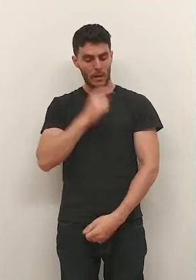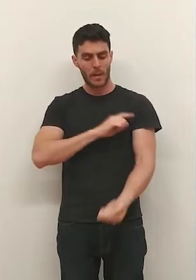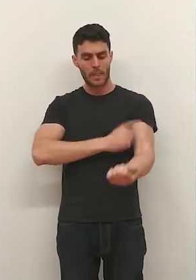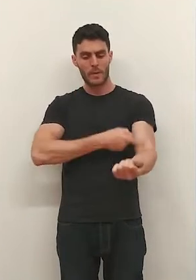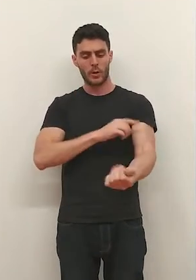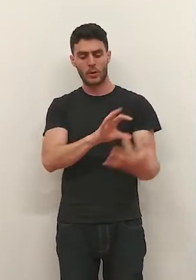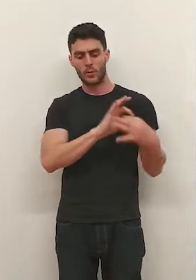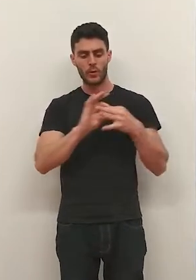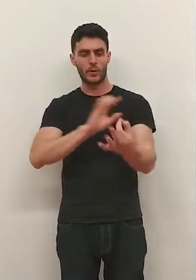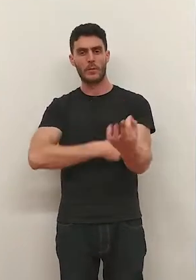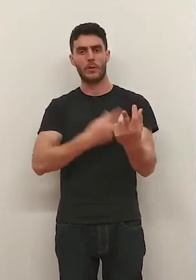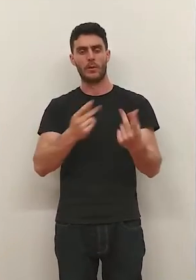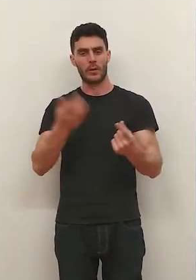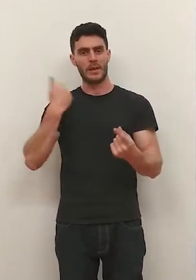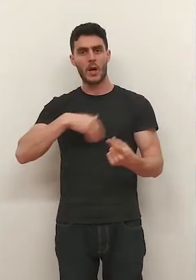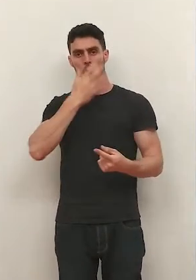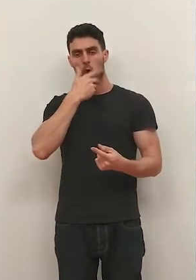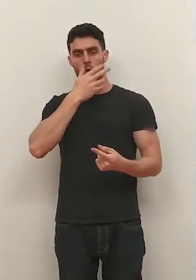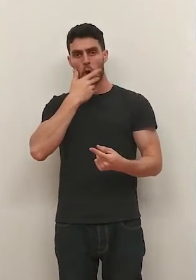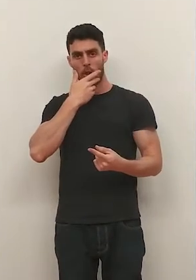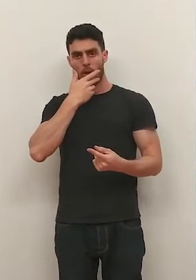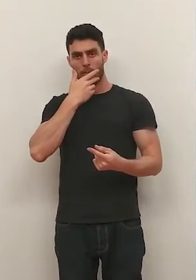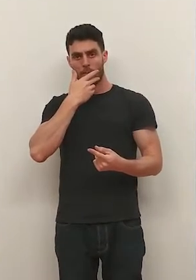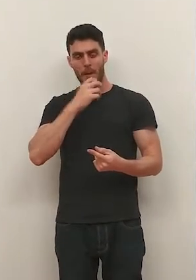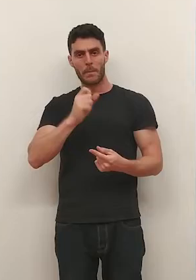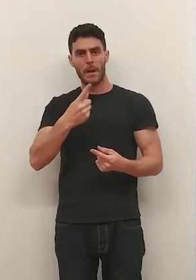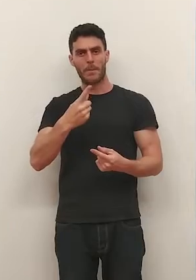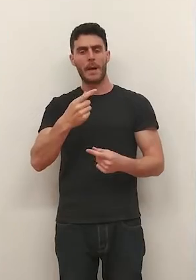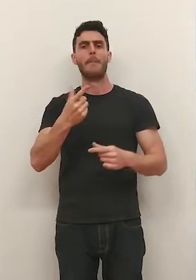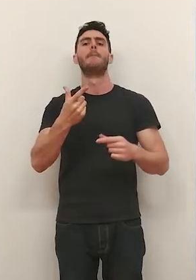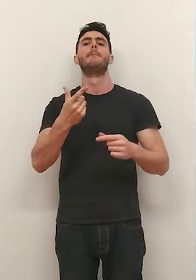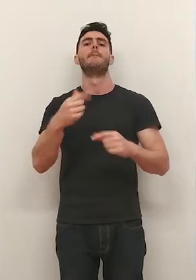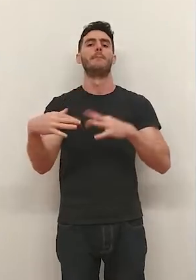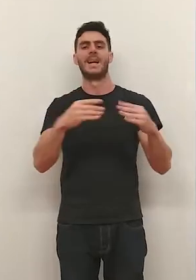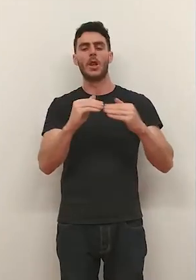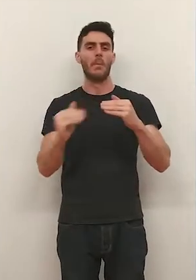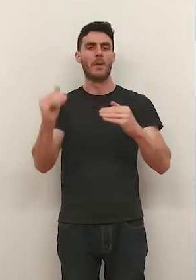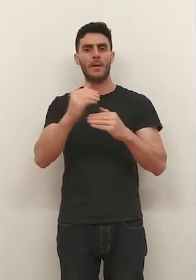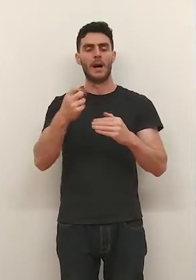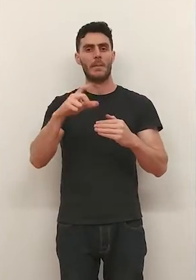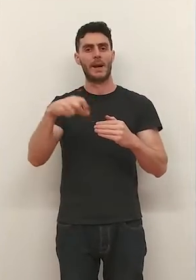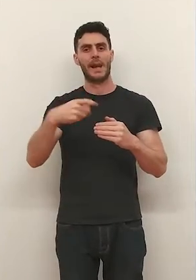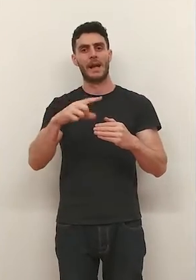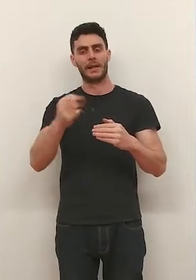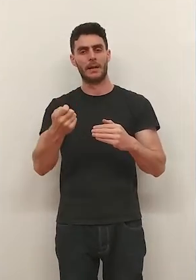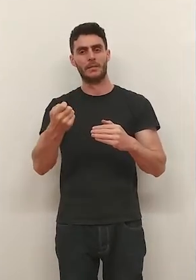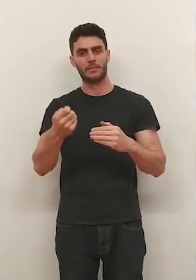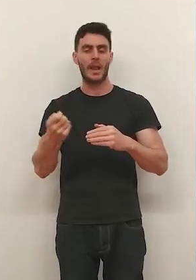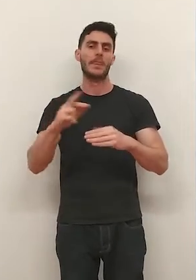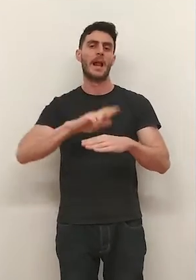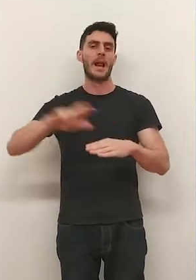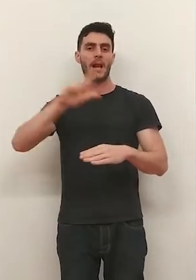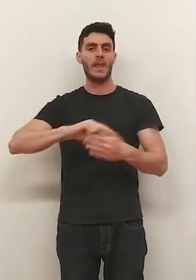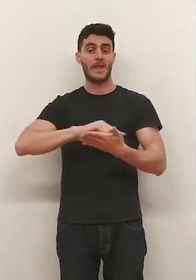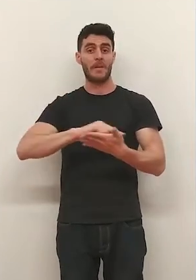Y en deportes, la Unión Deportiva Logroñés ya conoce el estadio donde jugará su primer partido del playoff. Será en Amalata, estadio del Racing de